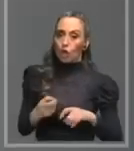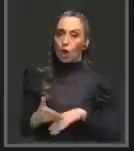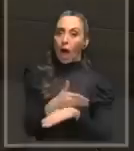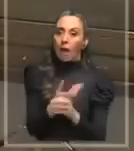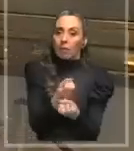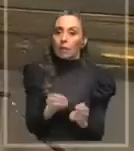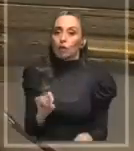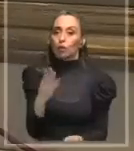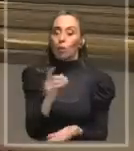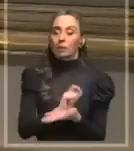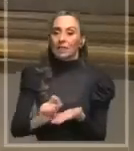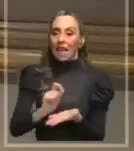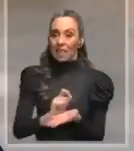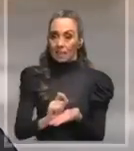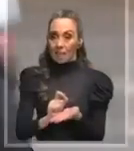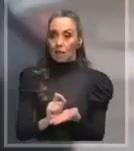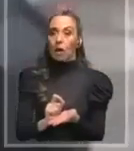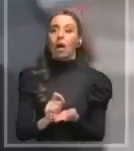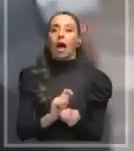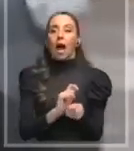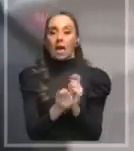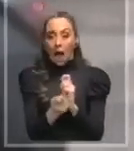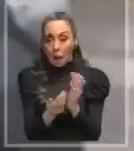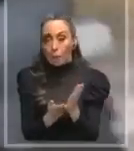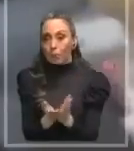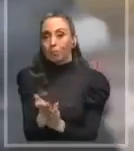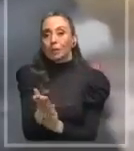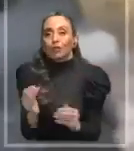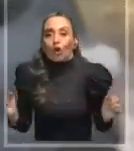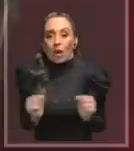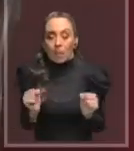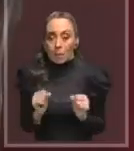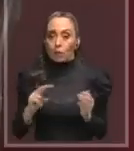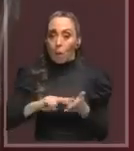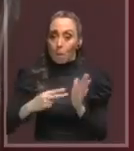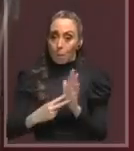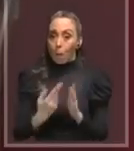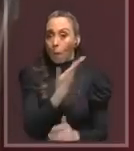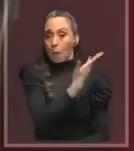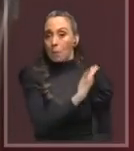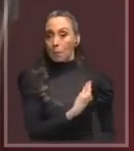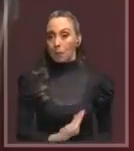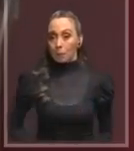subsecretario. Cambio de estación, inicio de un invierno que trae problemas para el gobierno.